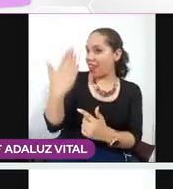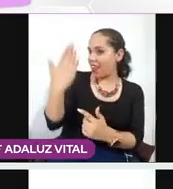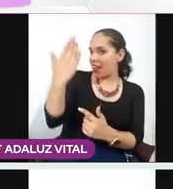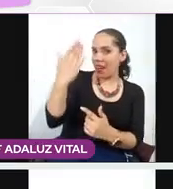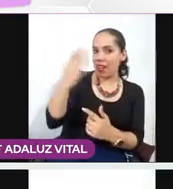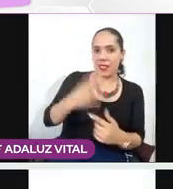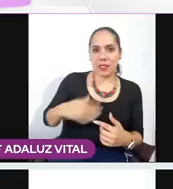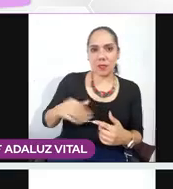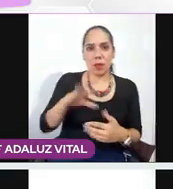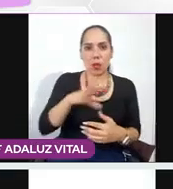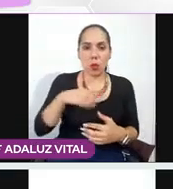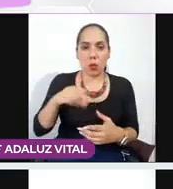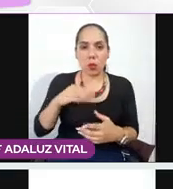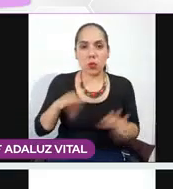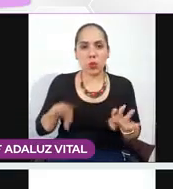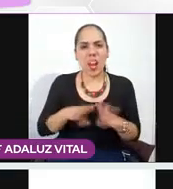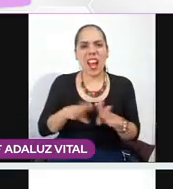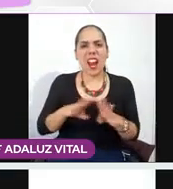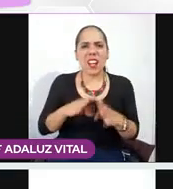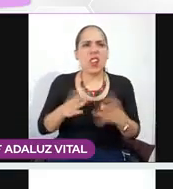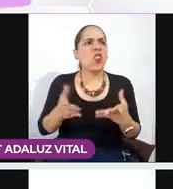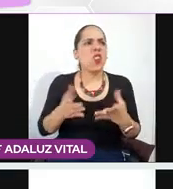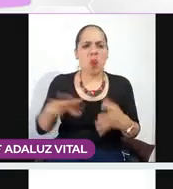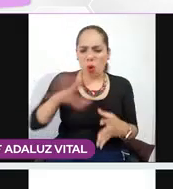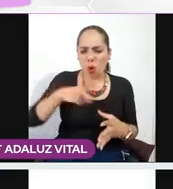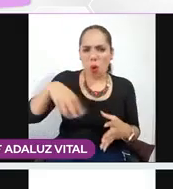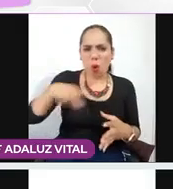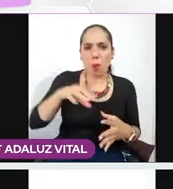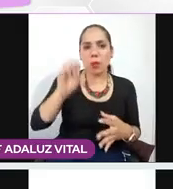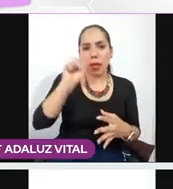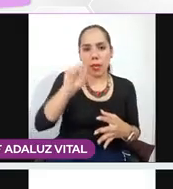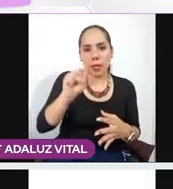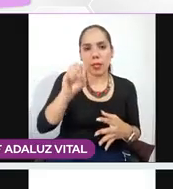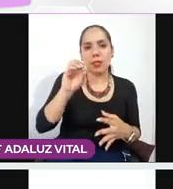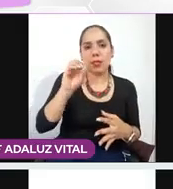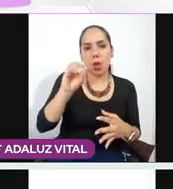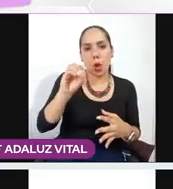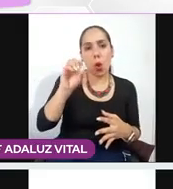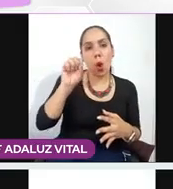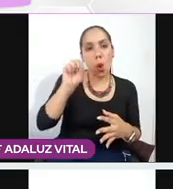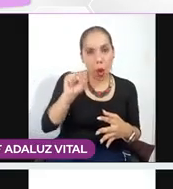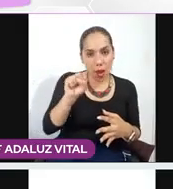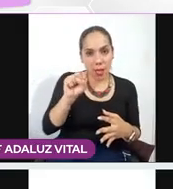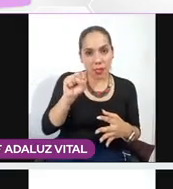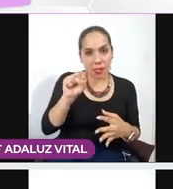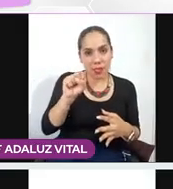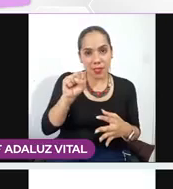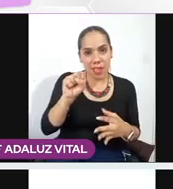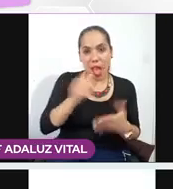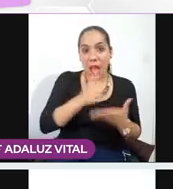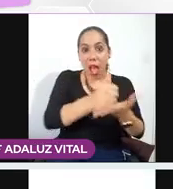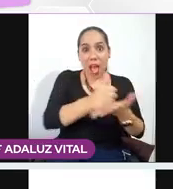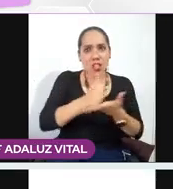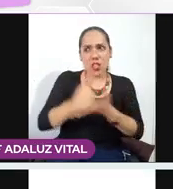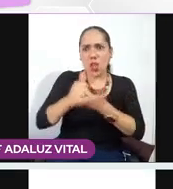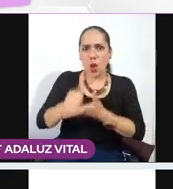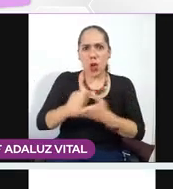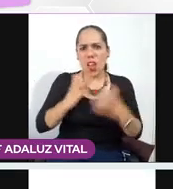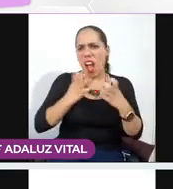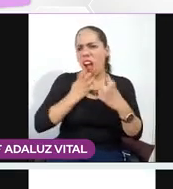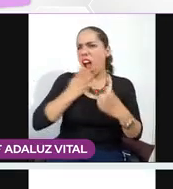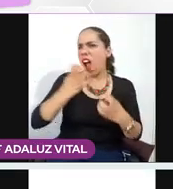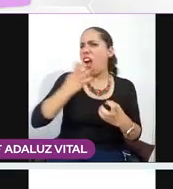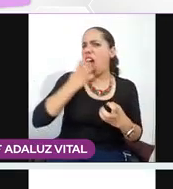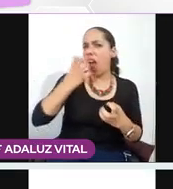parte tu SOS o tu, ¿no? Pues, tu diario de a quién puedo acudir con si me pasa